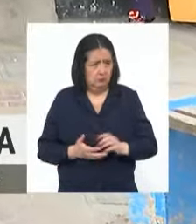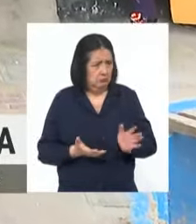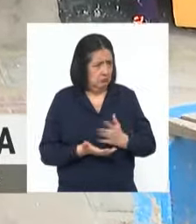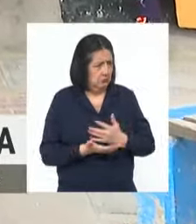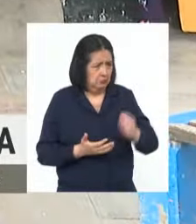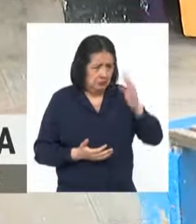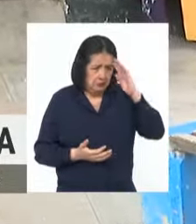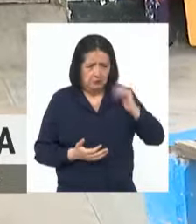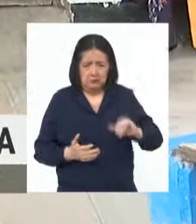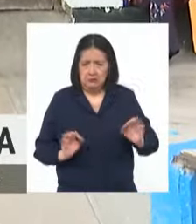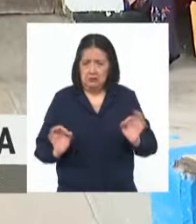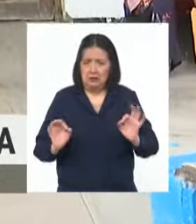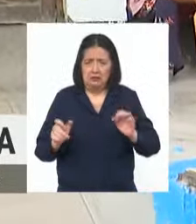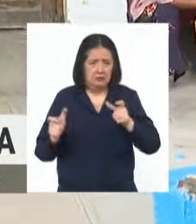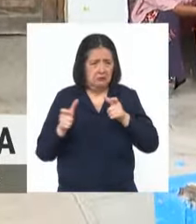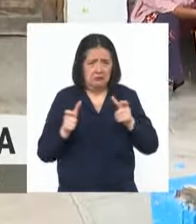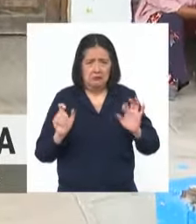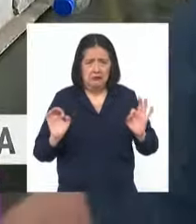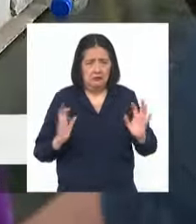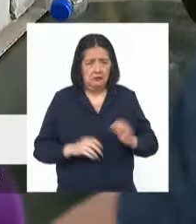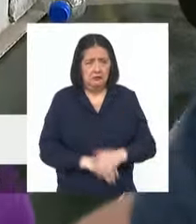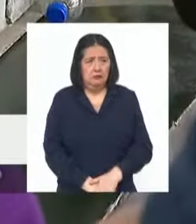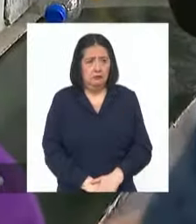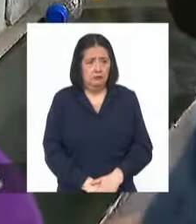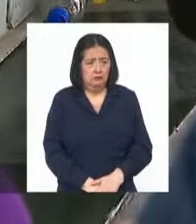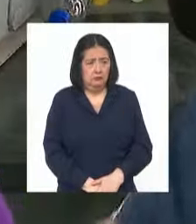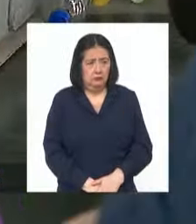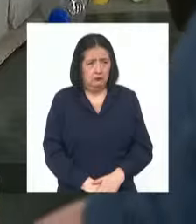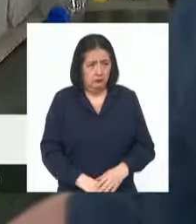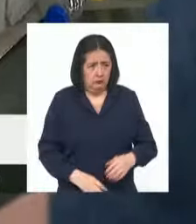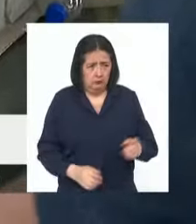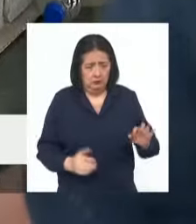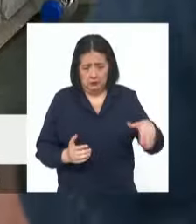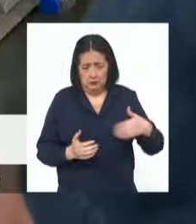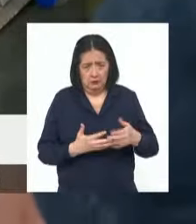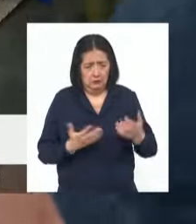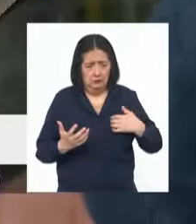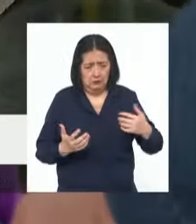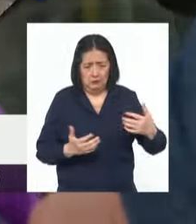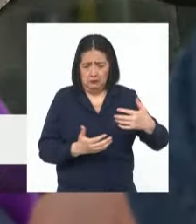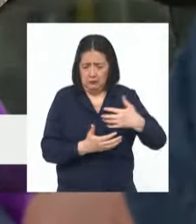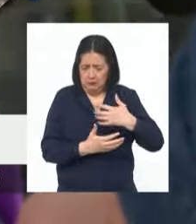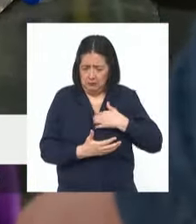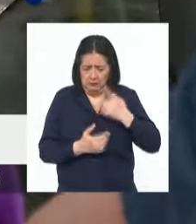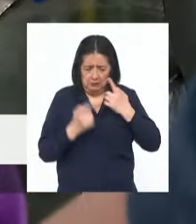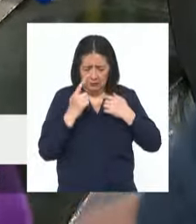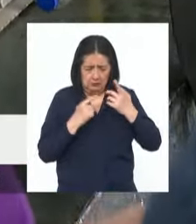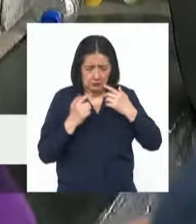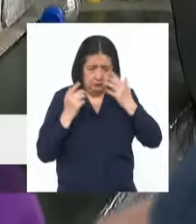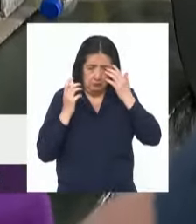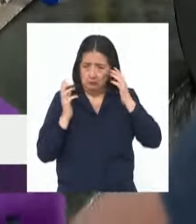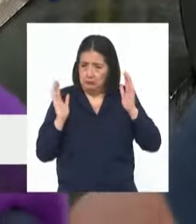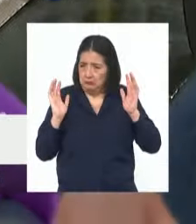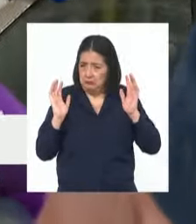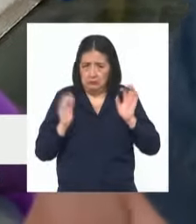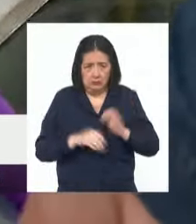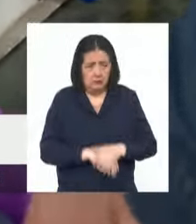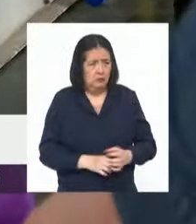de Serenazgo que vigile la zona. Llegó, lo abracé y estaba en mar de lágrimas, entonces ya más de ahí ya no sé más.